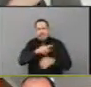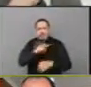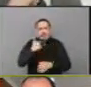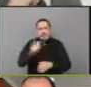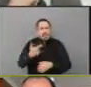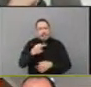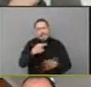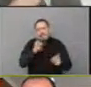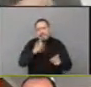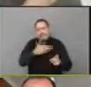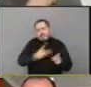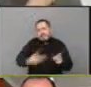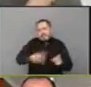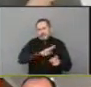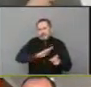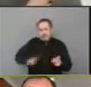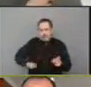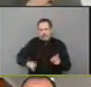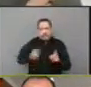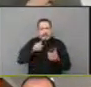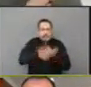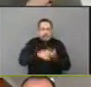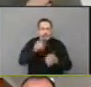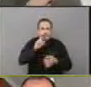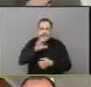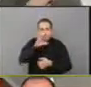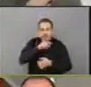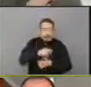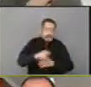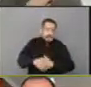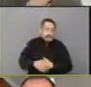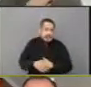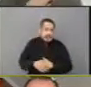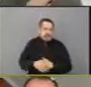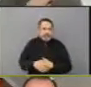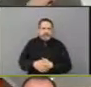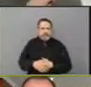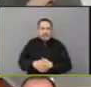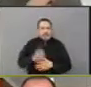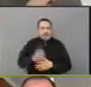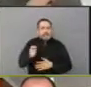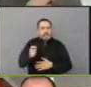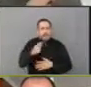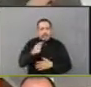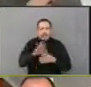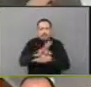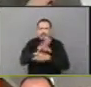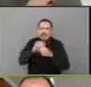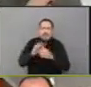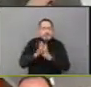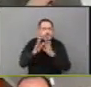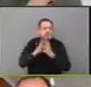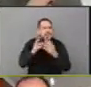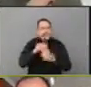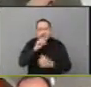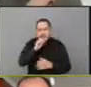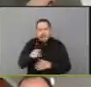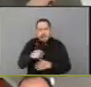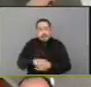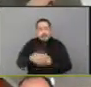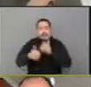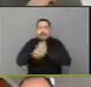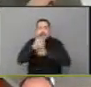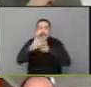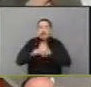de la presidenta municipal de Aguascalientes, que es parte involucrada. También que el Campeonato Nacional